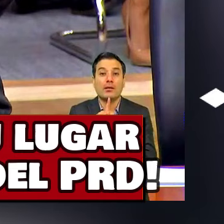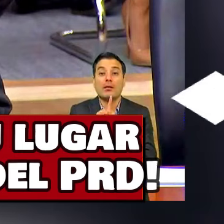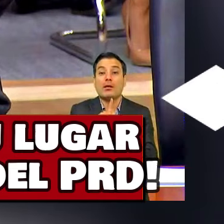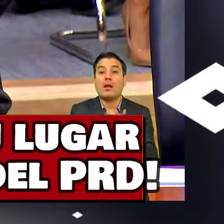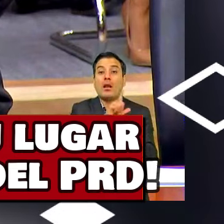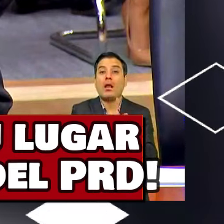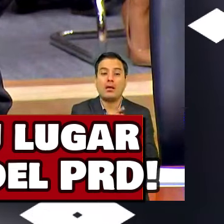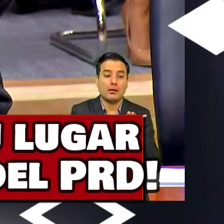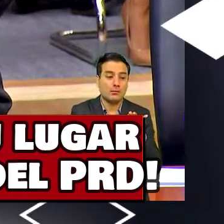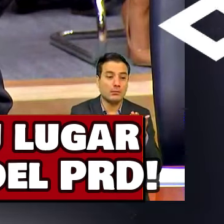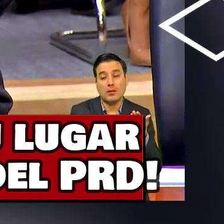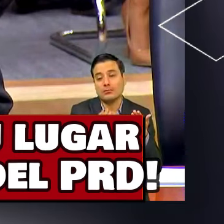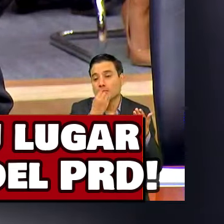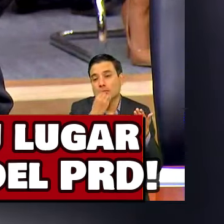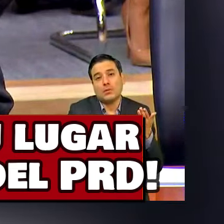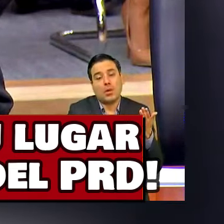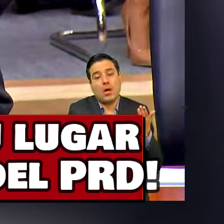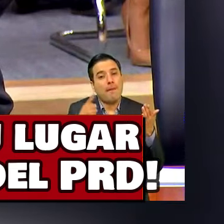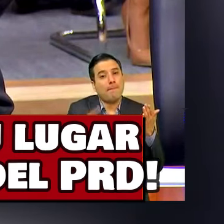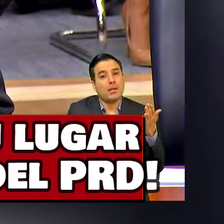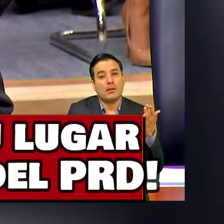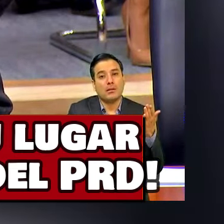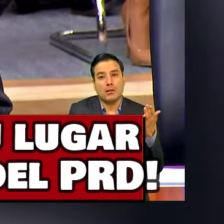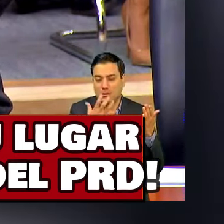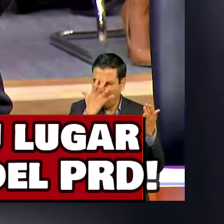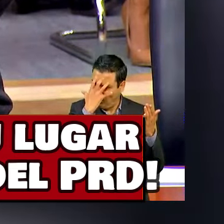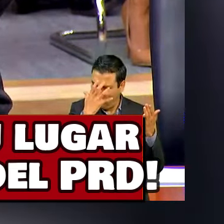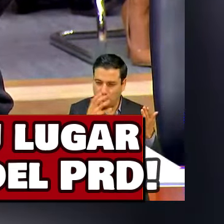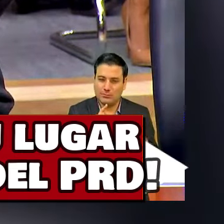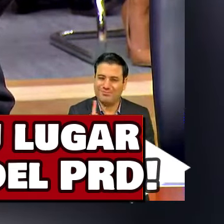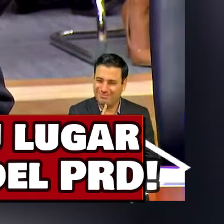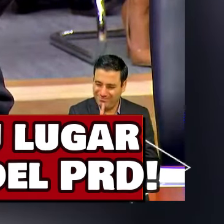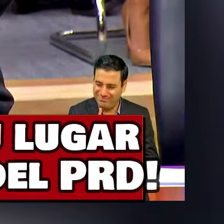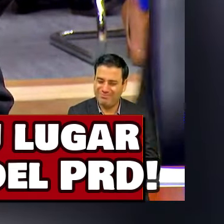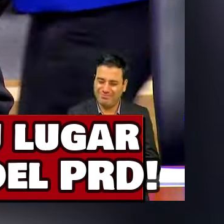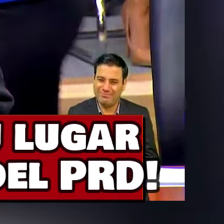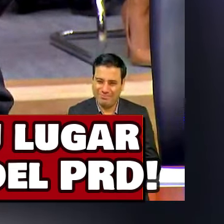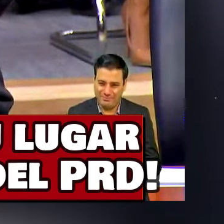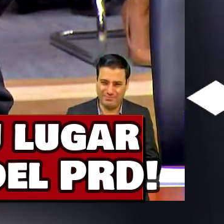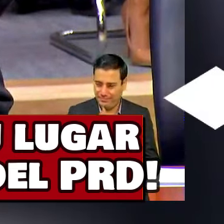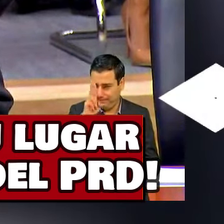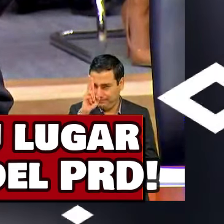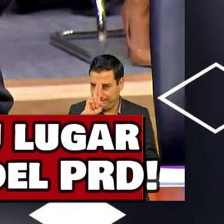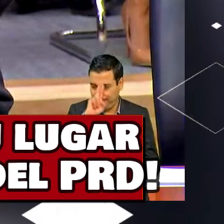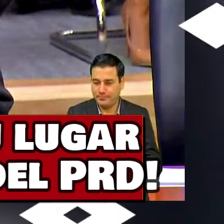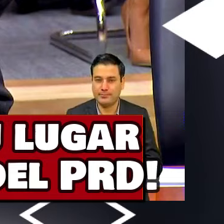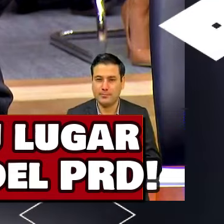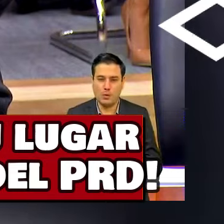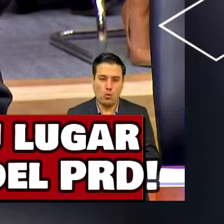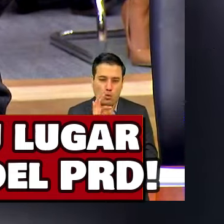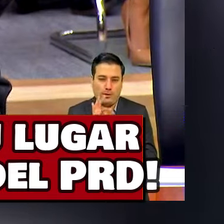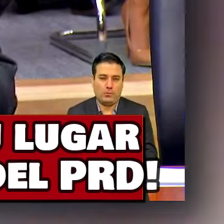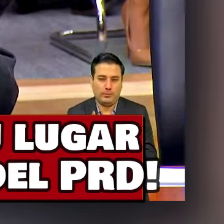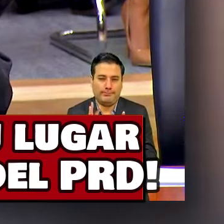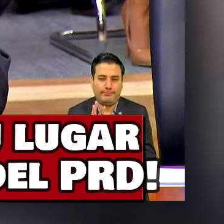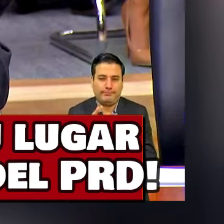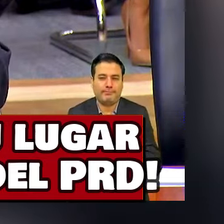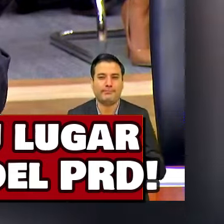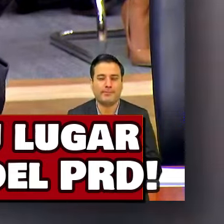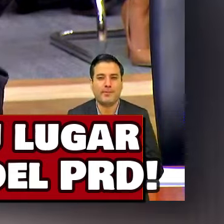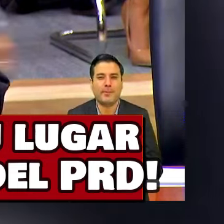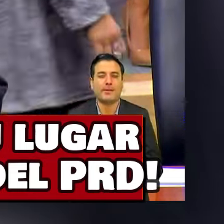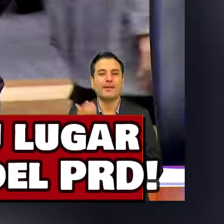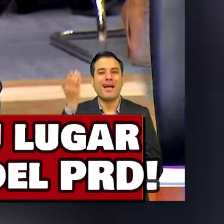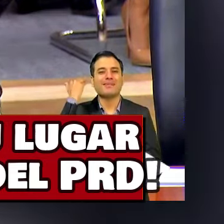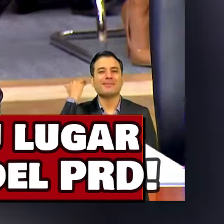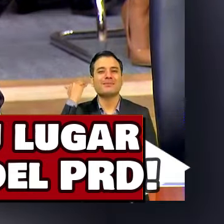manera absolutamente rígida, desde mi punto de vista. Yo termino planteando que cuando hicimos el